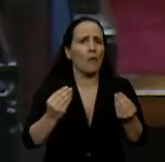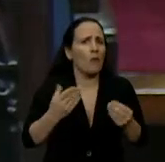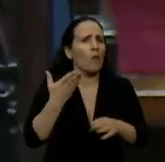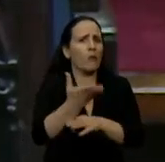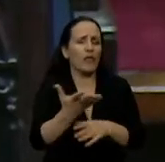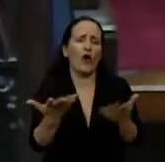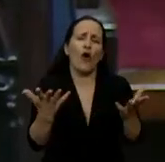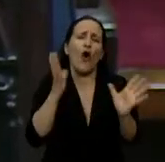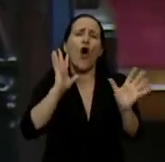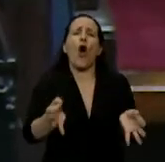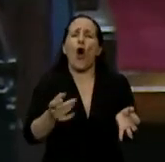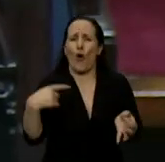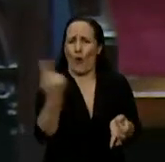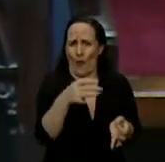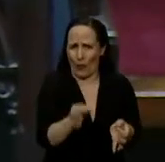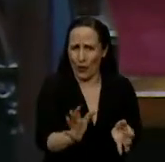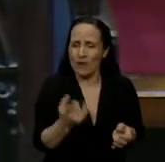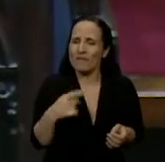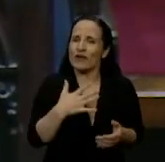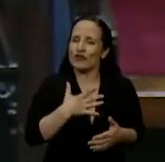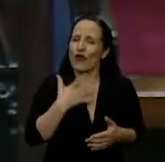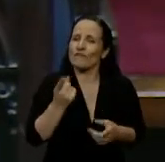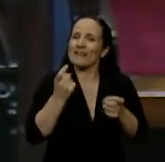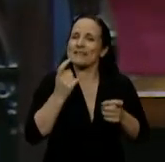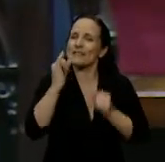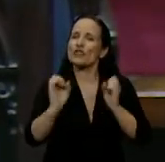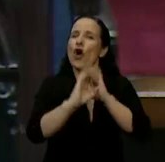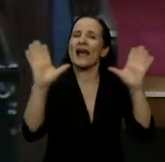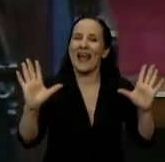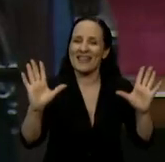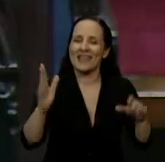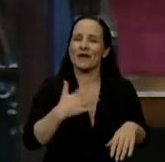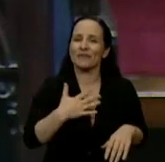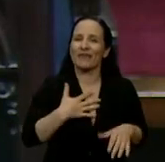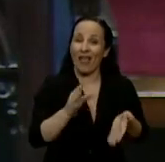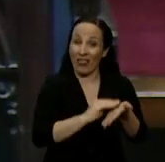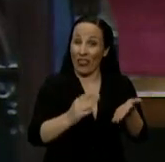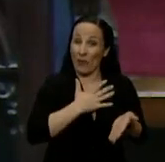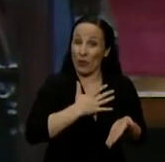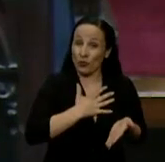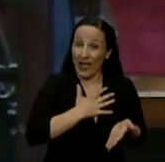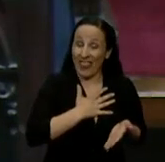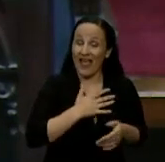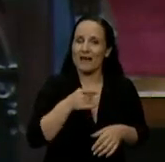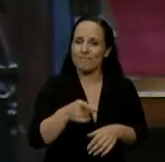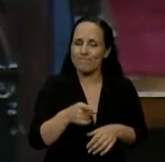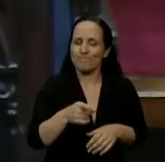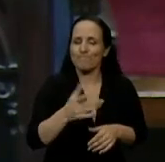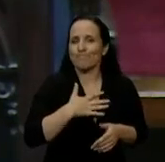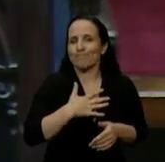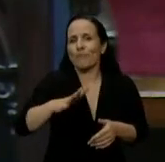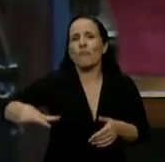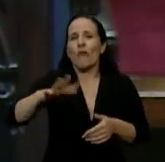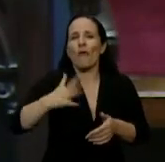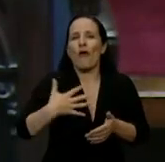aunque es obvio, veo la necesidad de aclararlo. Como diputada represento una gran cantidad a los ciudadanos del pueblo de